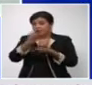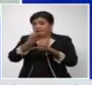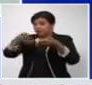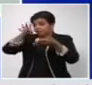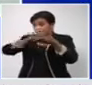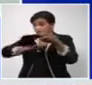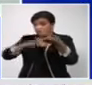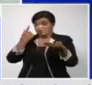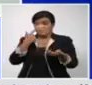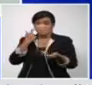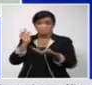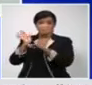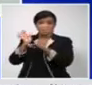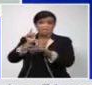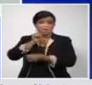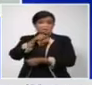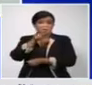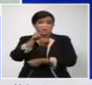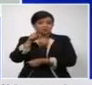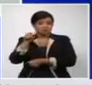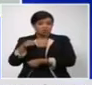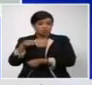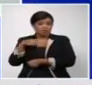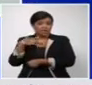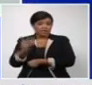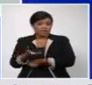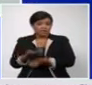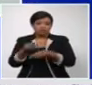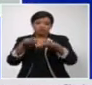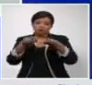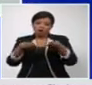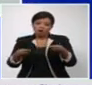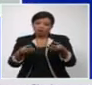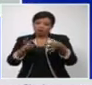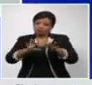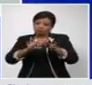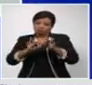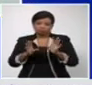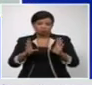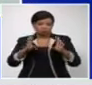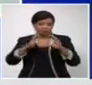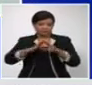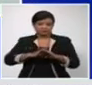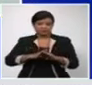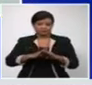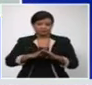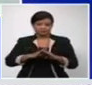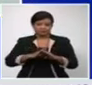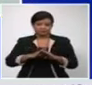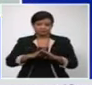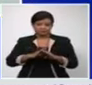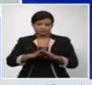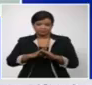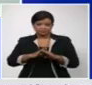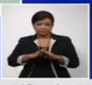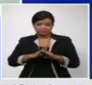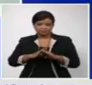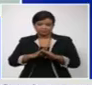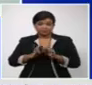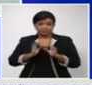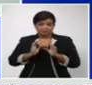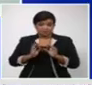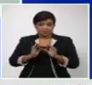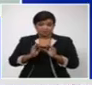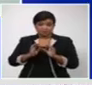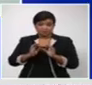tienen una evolución leve, moderada, y lo que aparece inicialmente